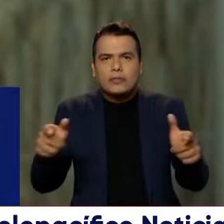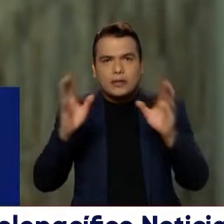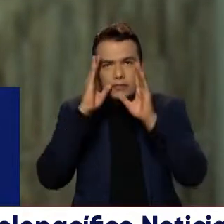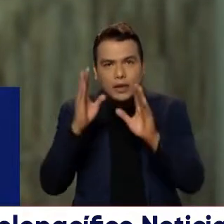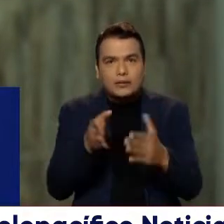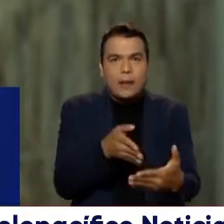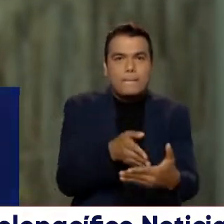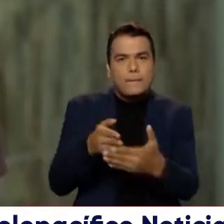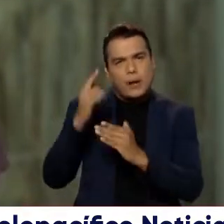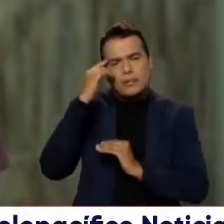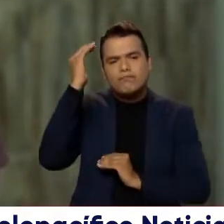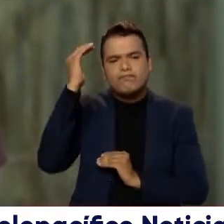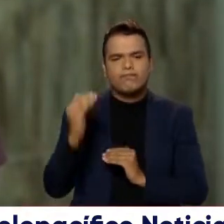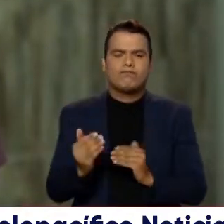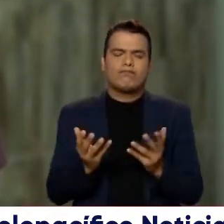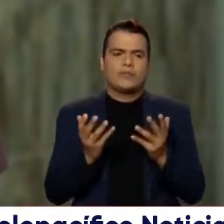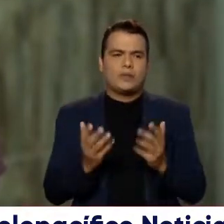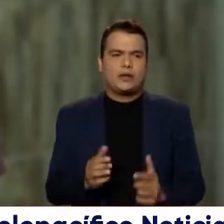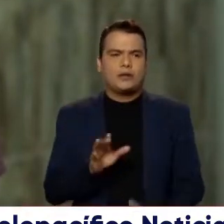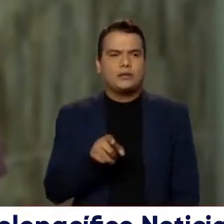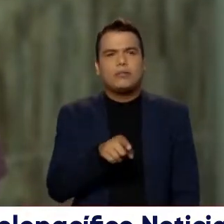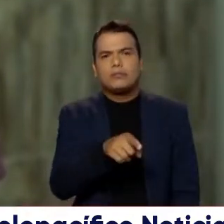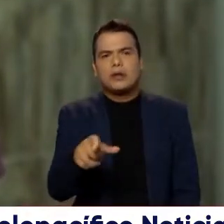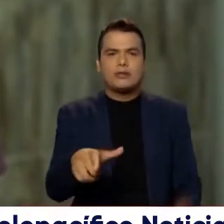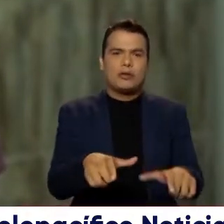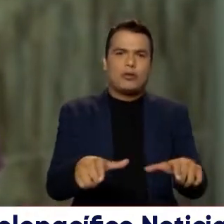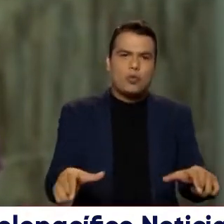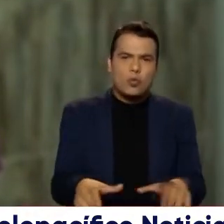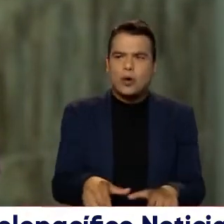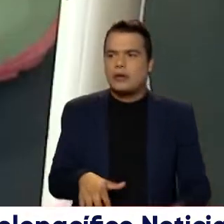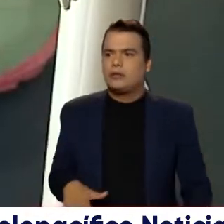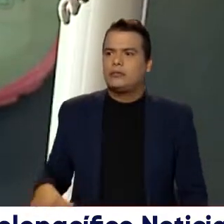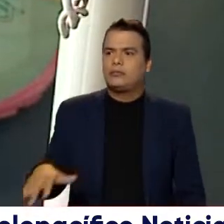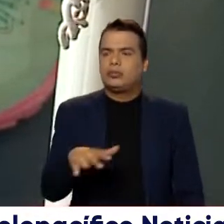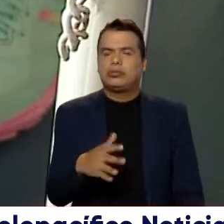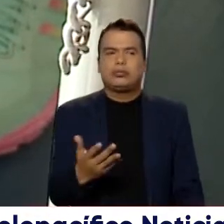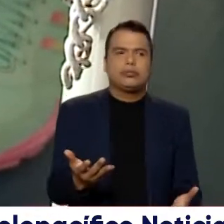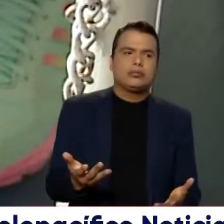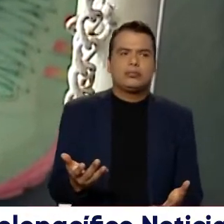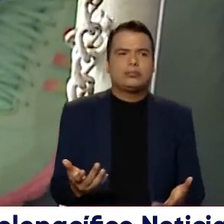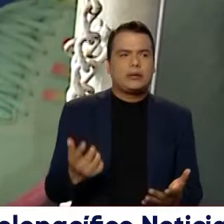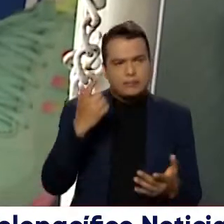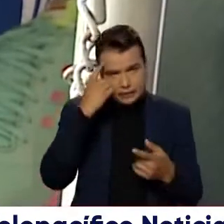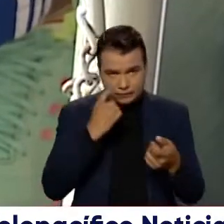las barreras de acceso, tanto físicas, geográficas, de atención, etc.